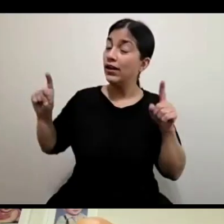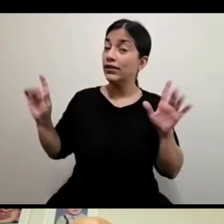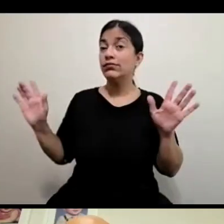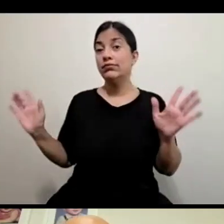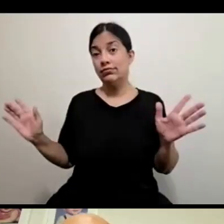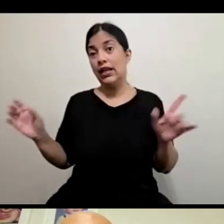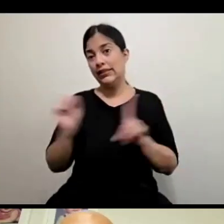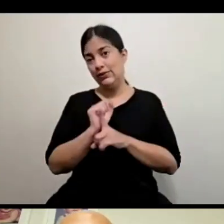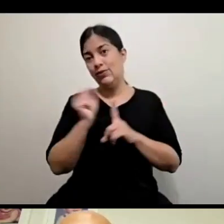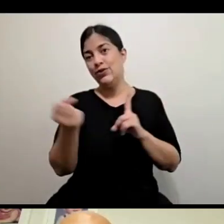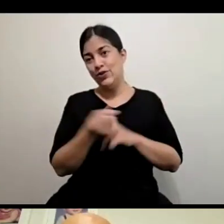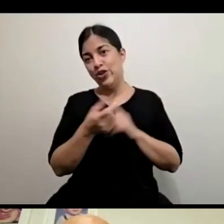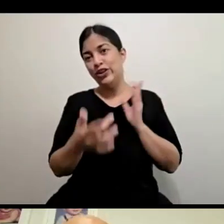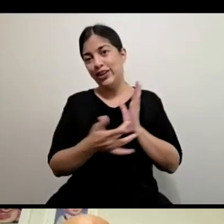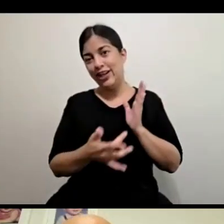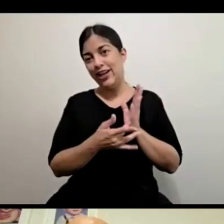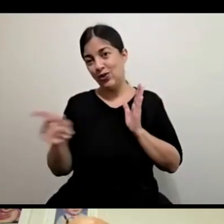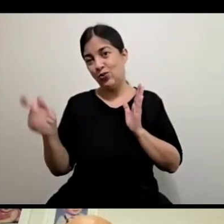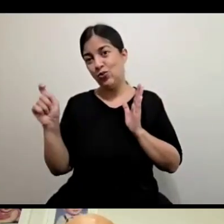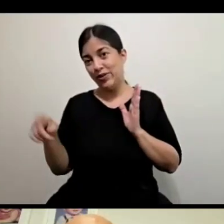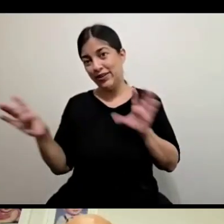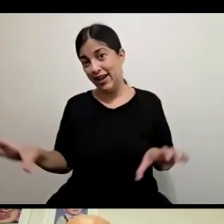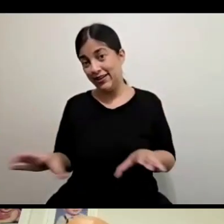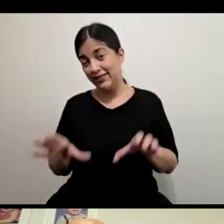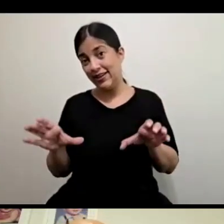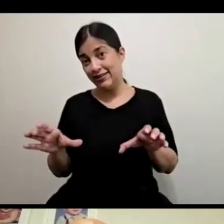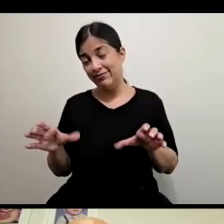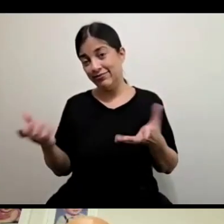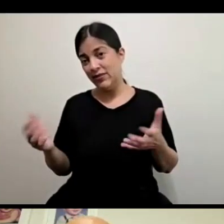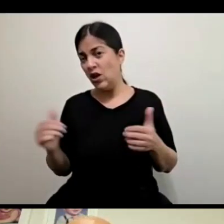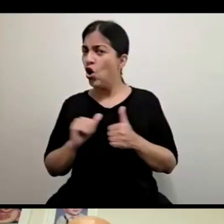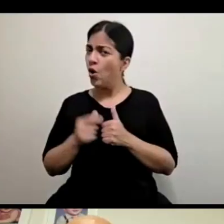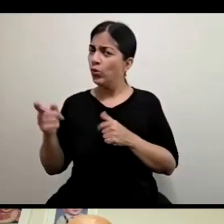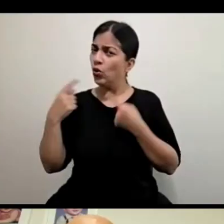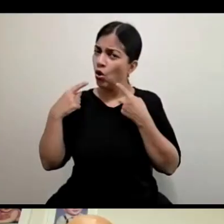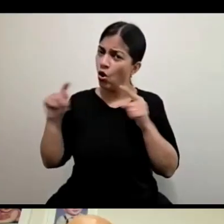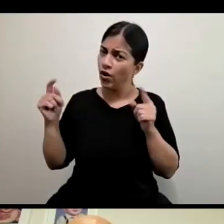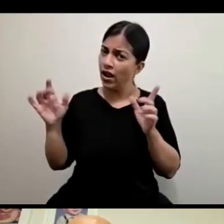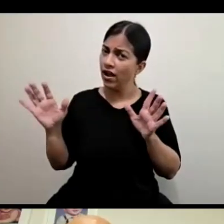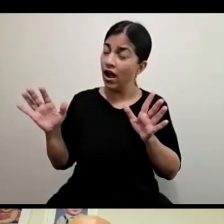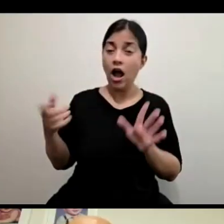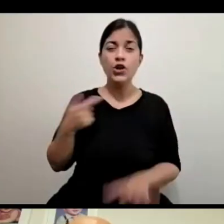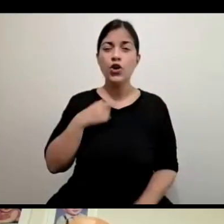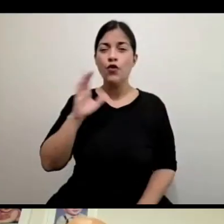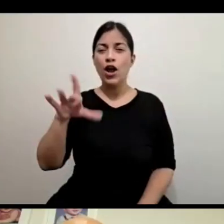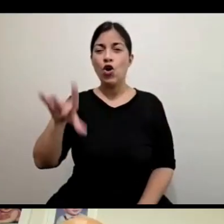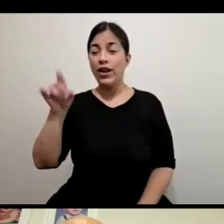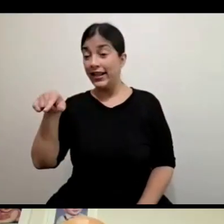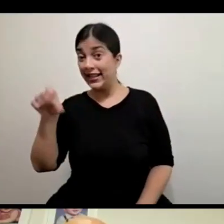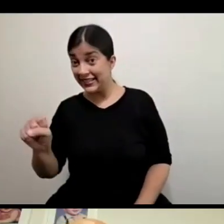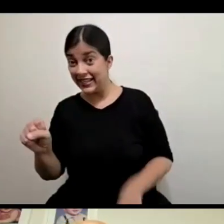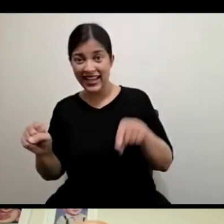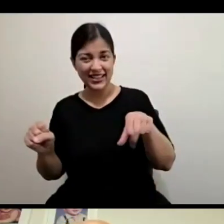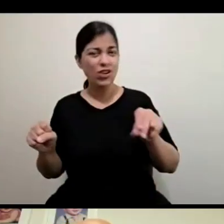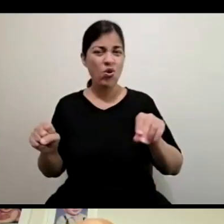situación, ¿verdad? Técnica que tuviste que hacer, ¿verdad? Con el comején, ¿cómo tú logras definir, pues voy a escoger este y este no?